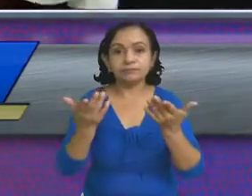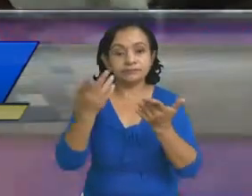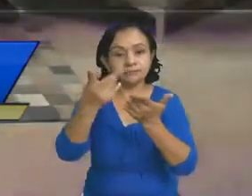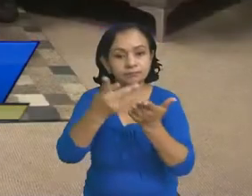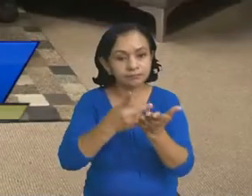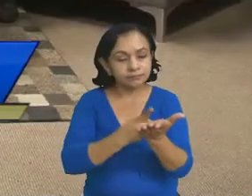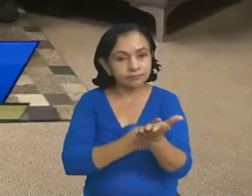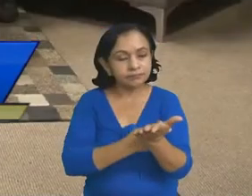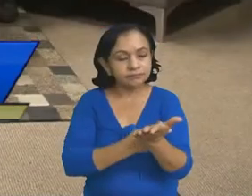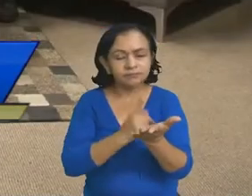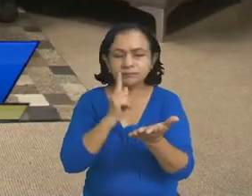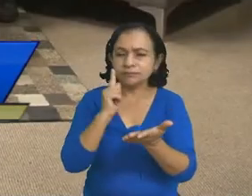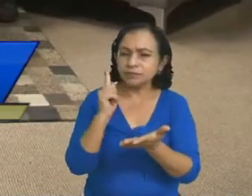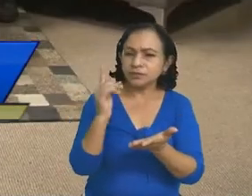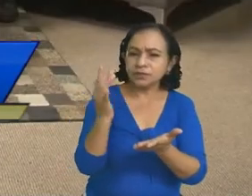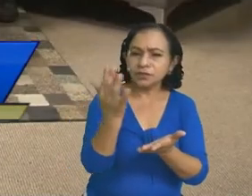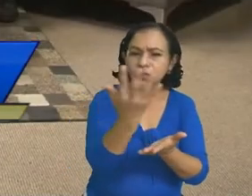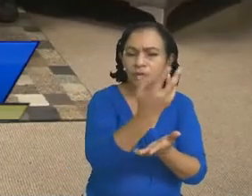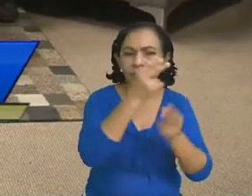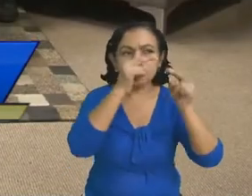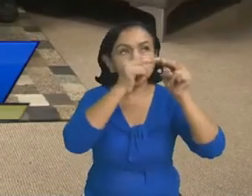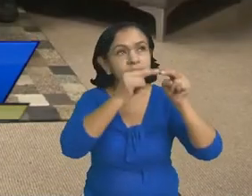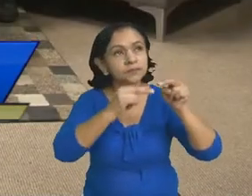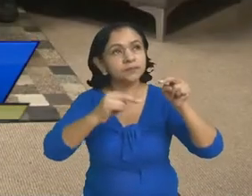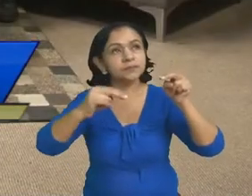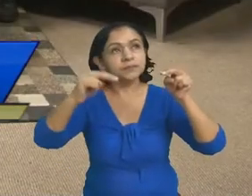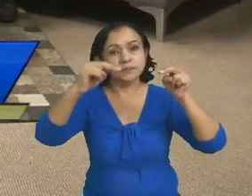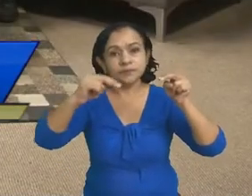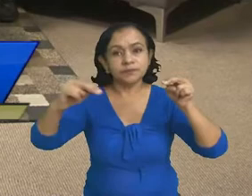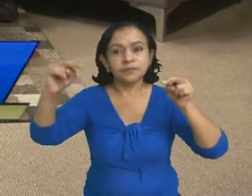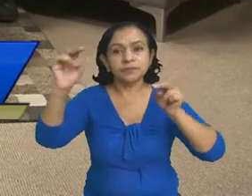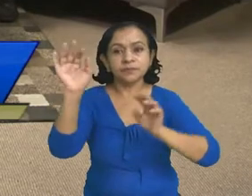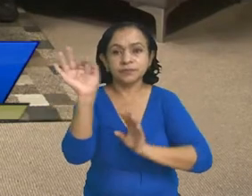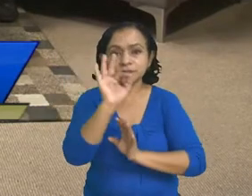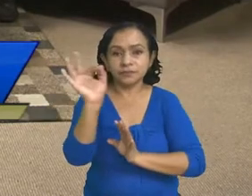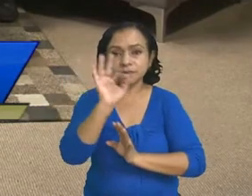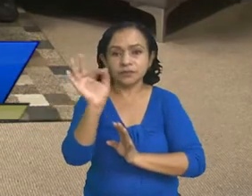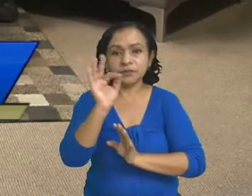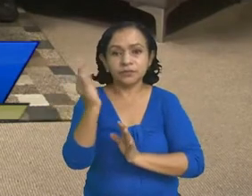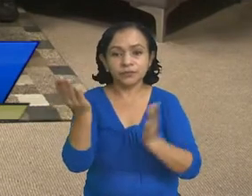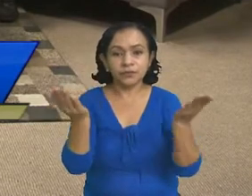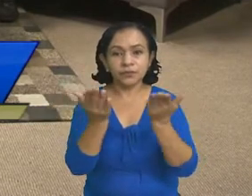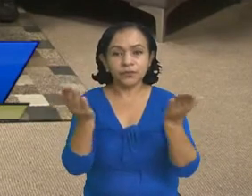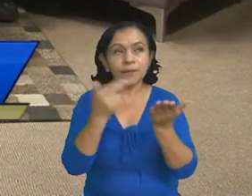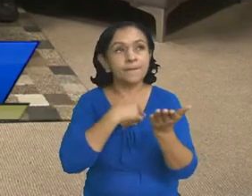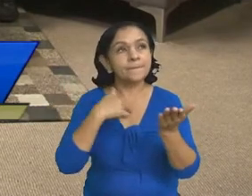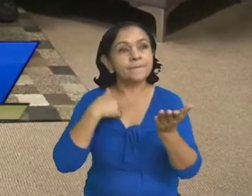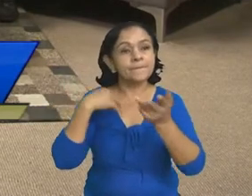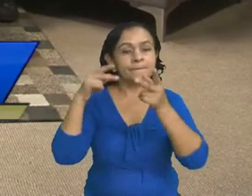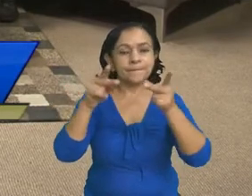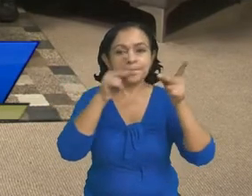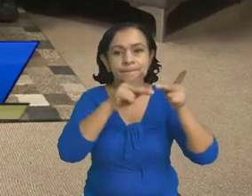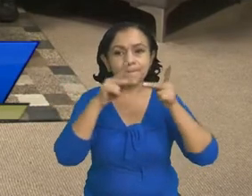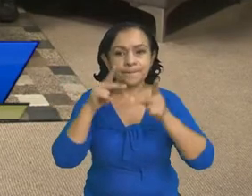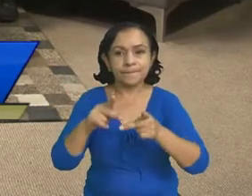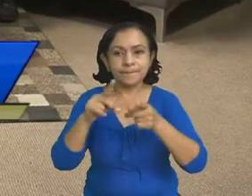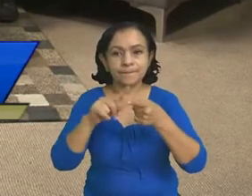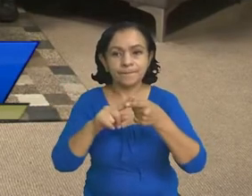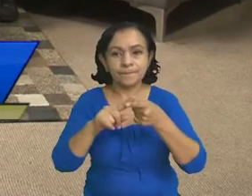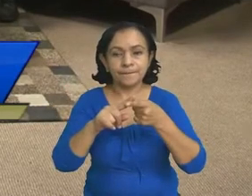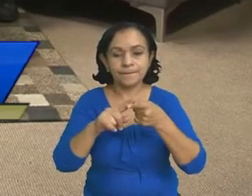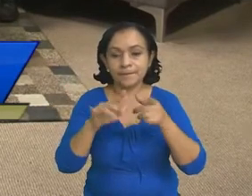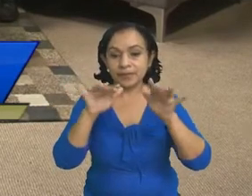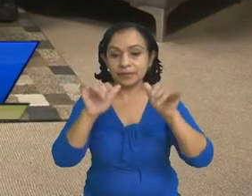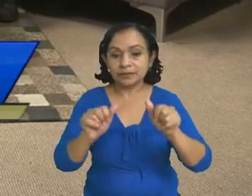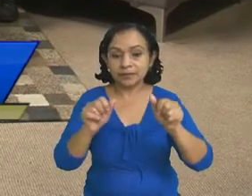proyecto cubre toda la instalación eléctrica, de manera que que los habitantes ya solo estén listos